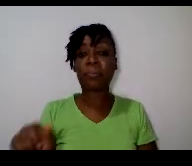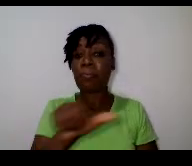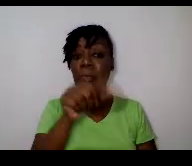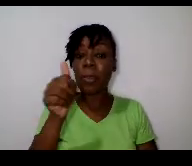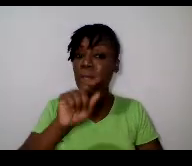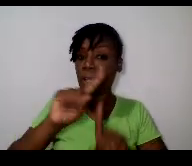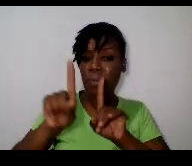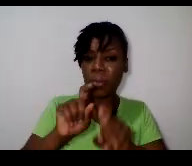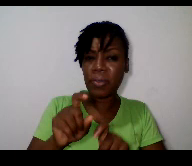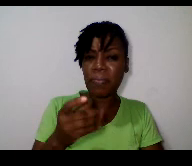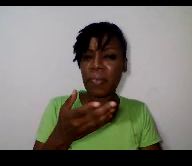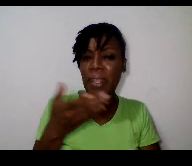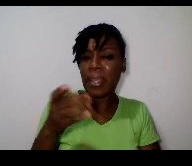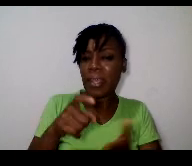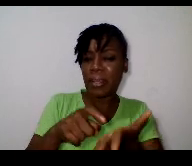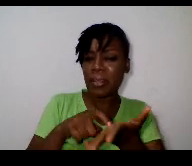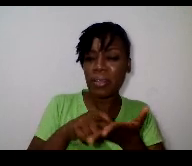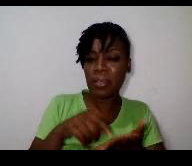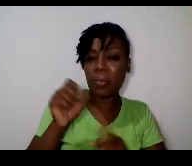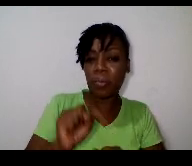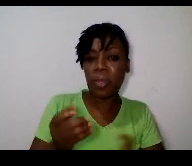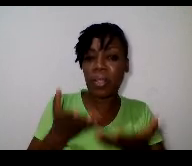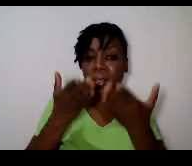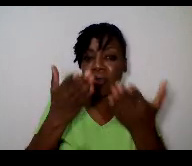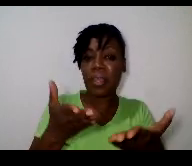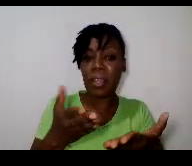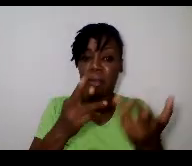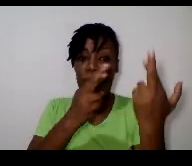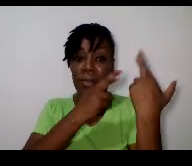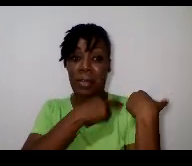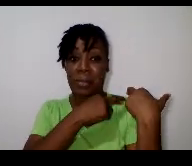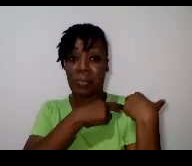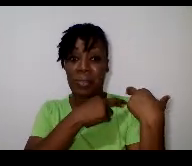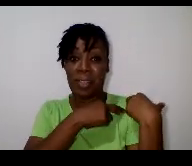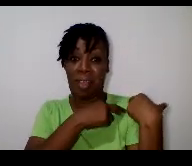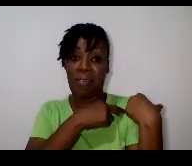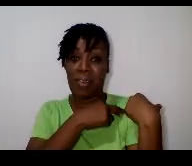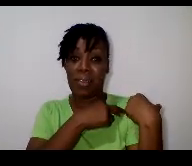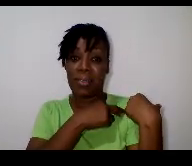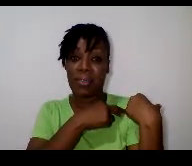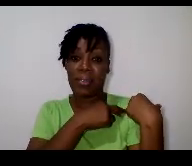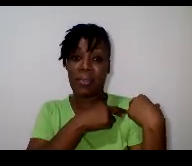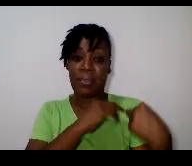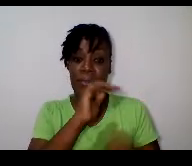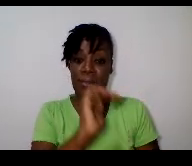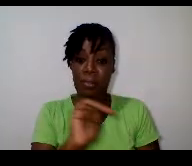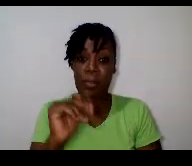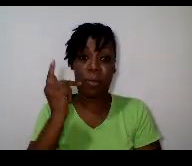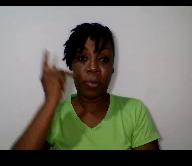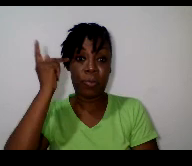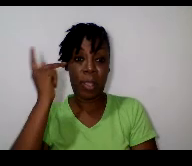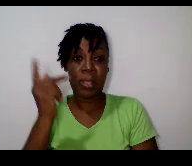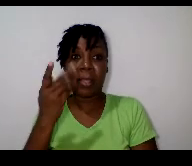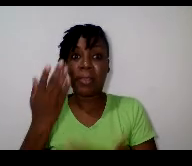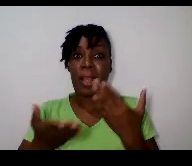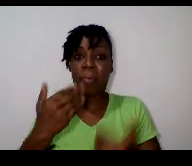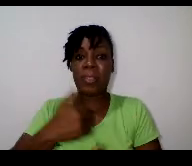preguntas es, ¿qué recomendaciones se pueden dar a los encargados de las personas menores de edad que presentan sobrepeso?